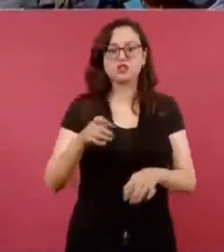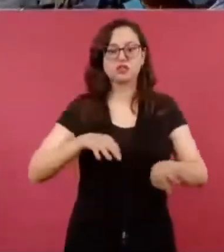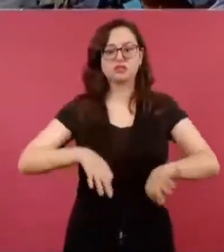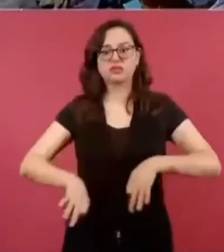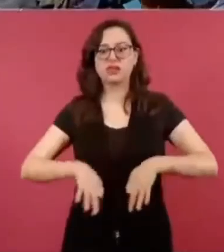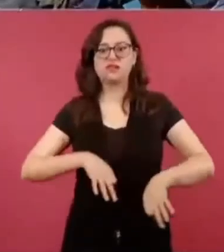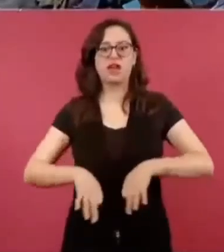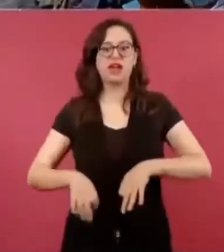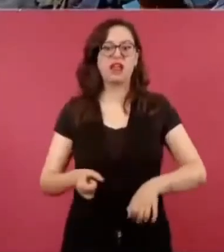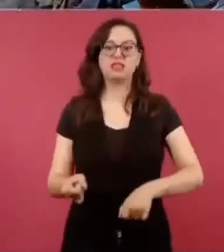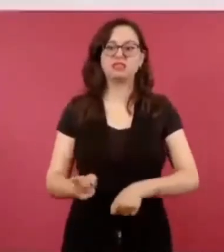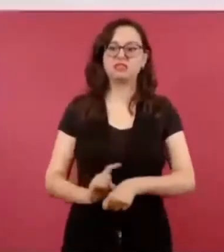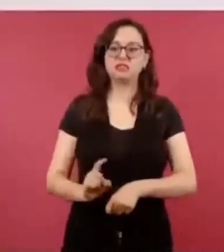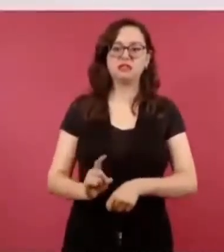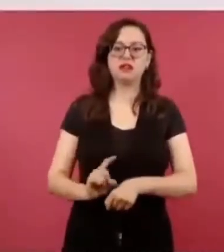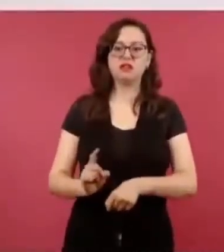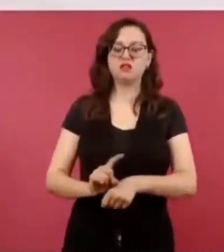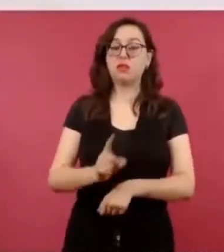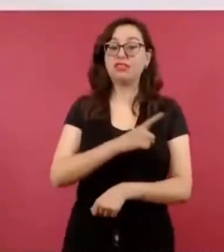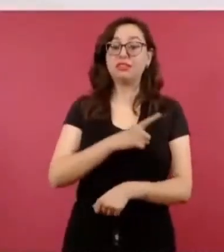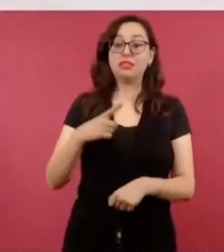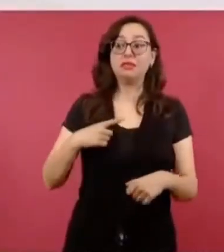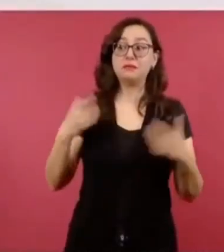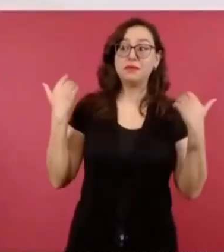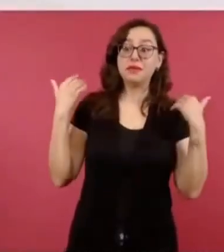detener la guerra